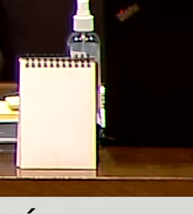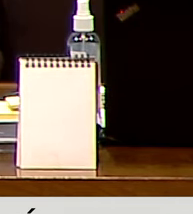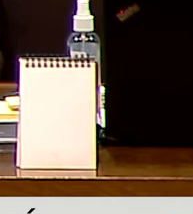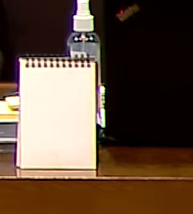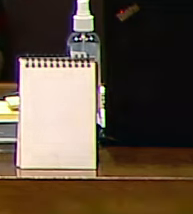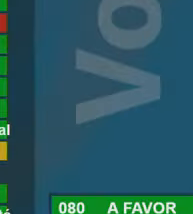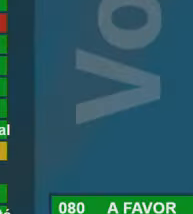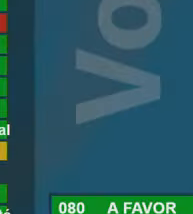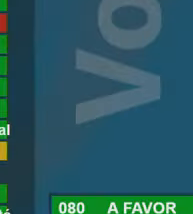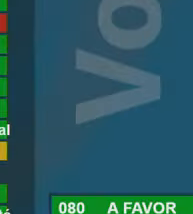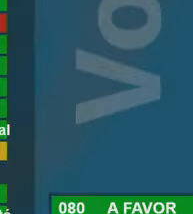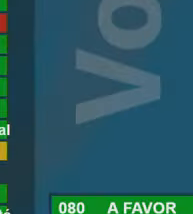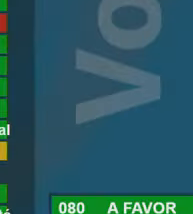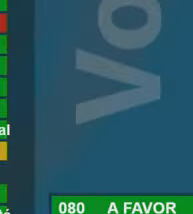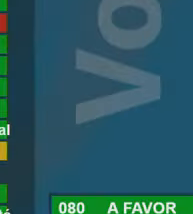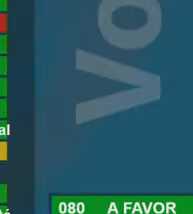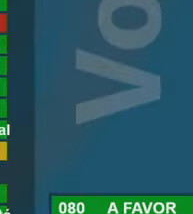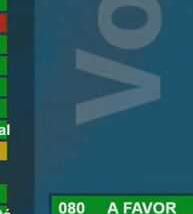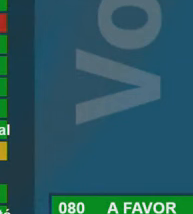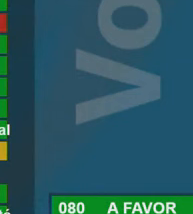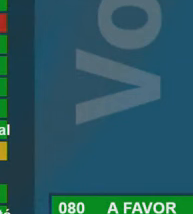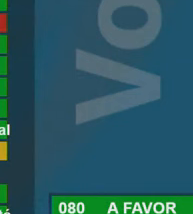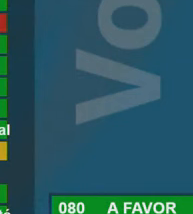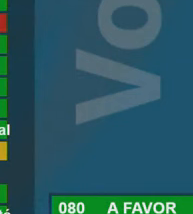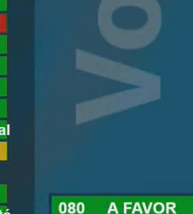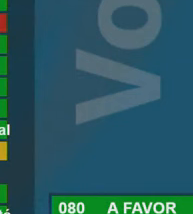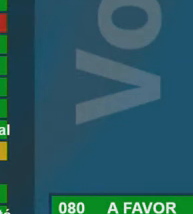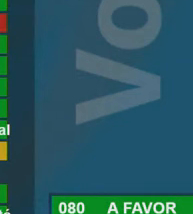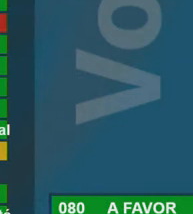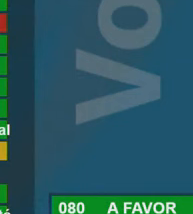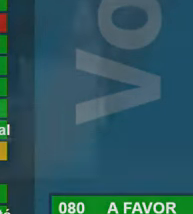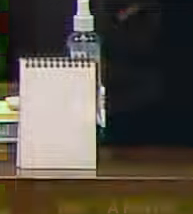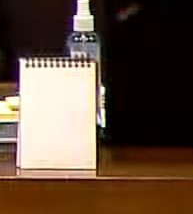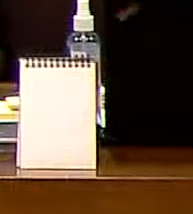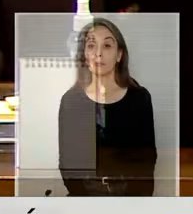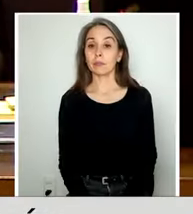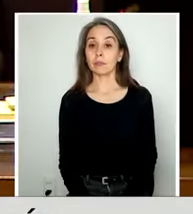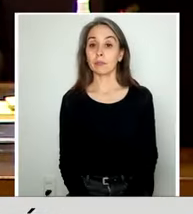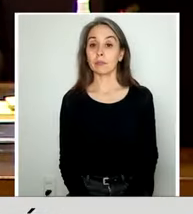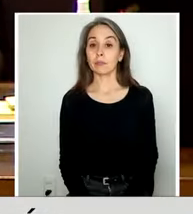por la afirmativa ochenta votos 27 en contra 12